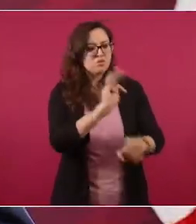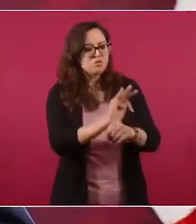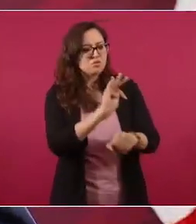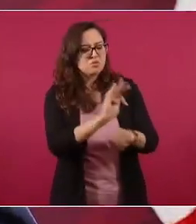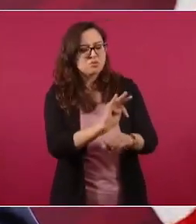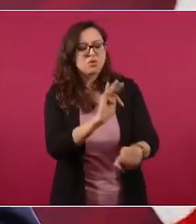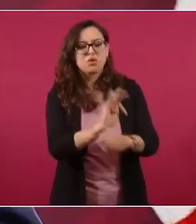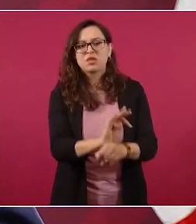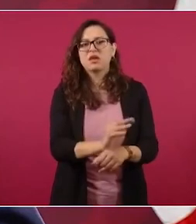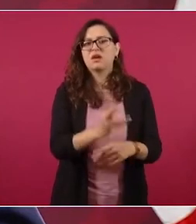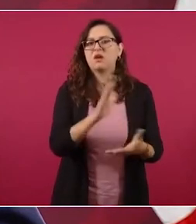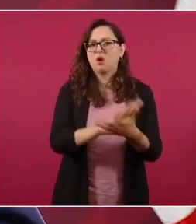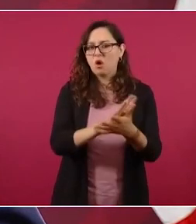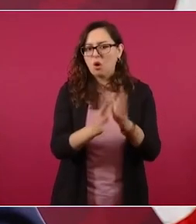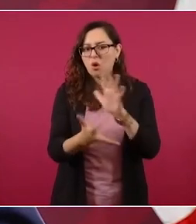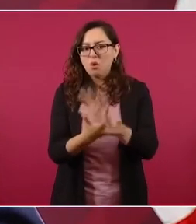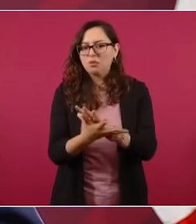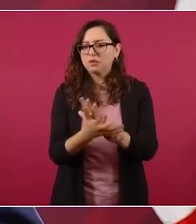sabadazos.